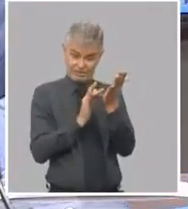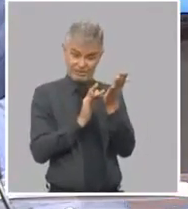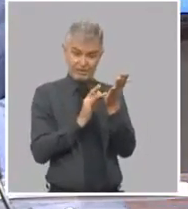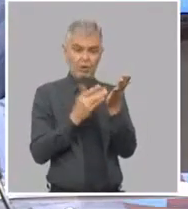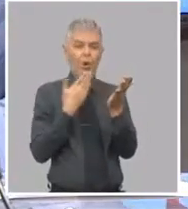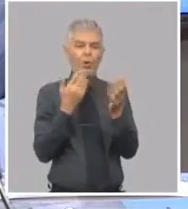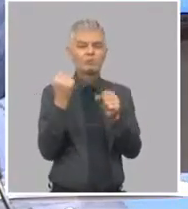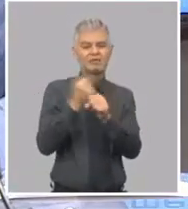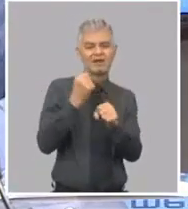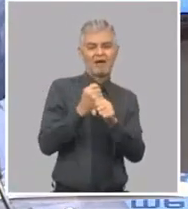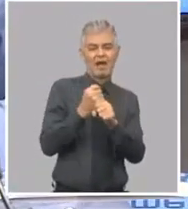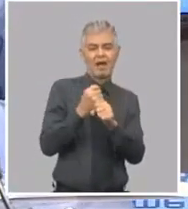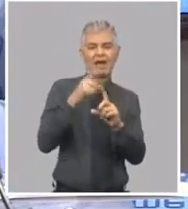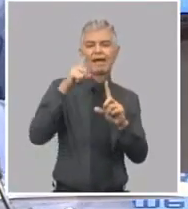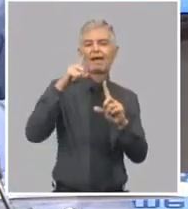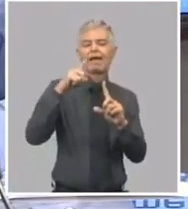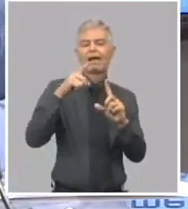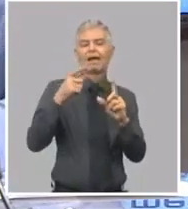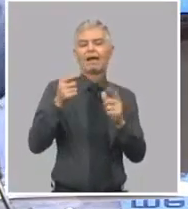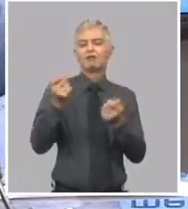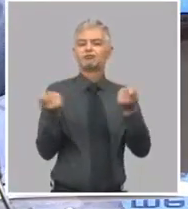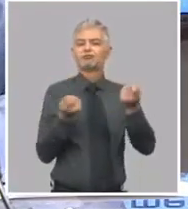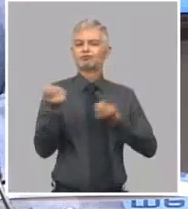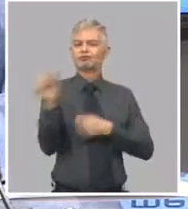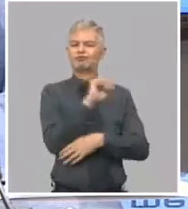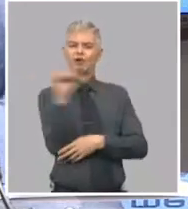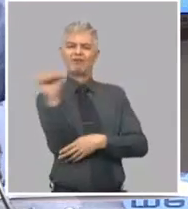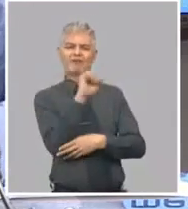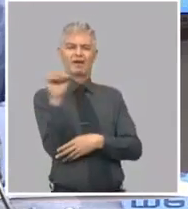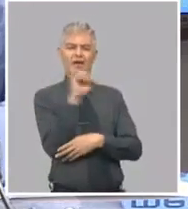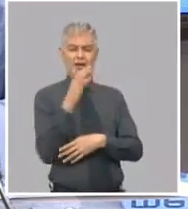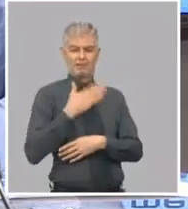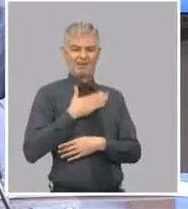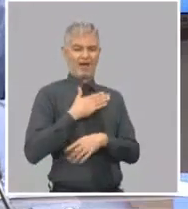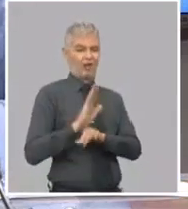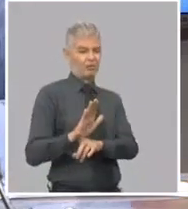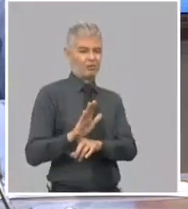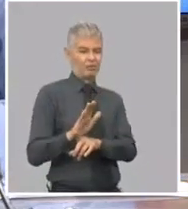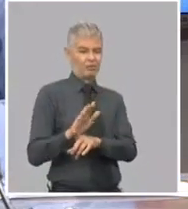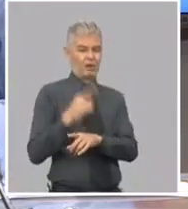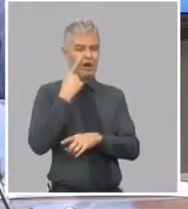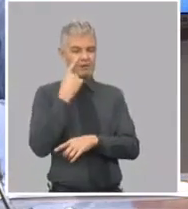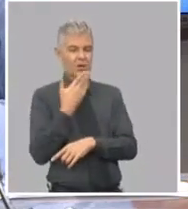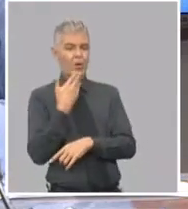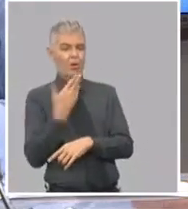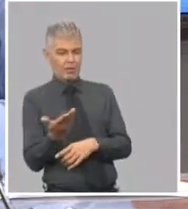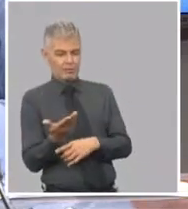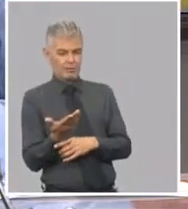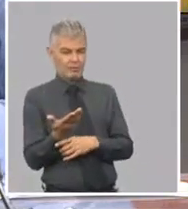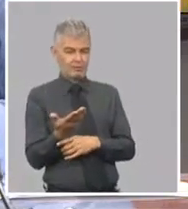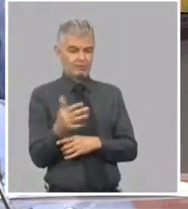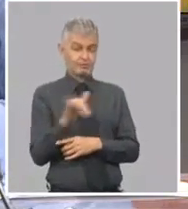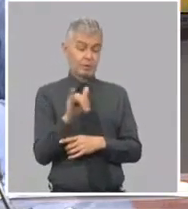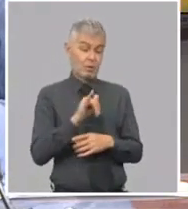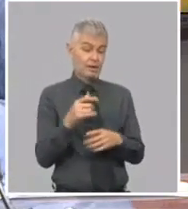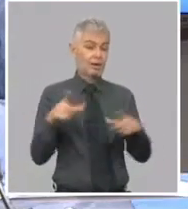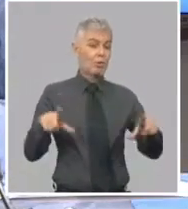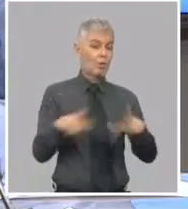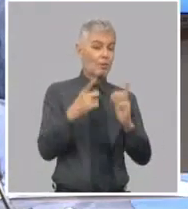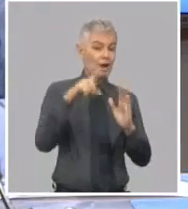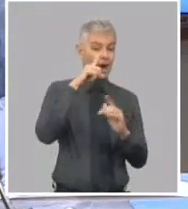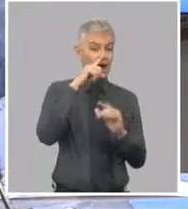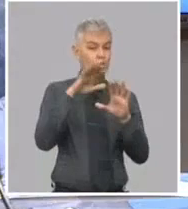privados y el cumplimiento por parte de éstos de las normas y las regulaciones del gobierno de